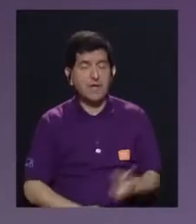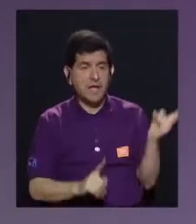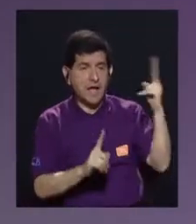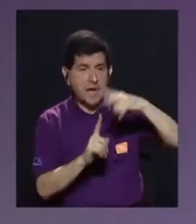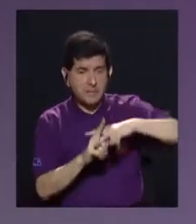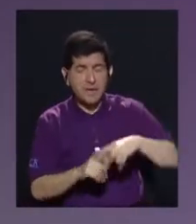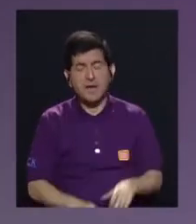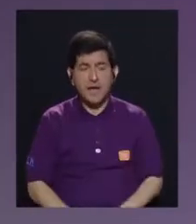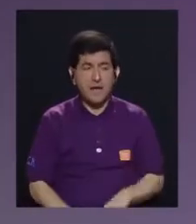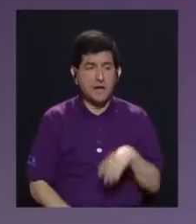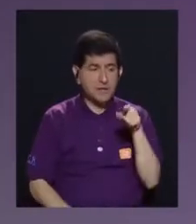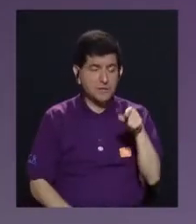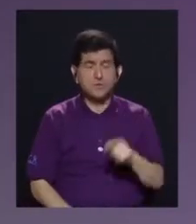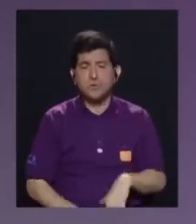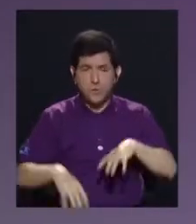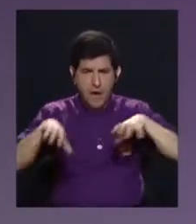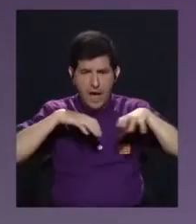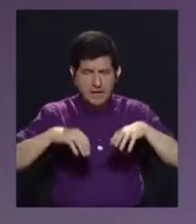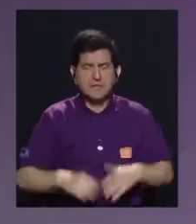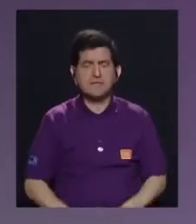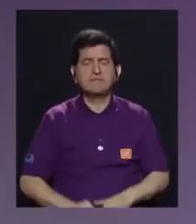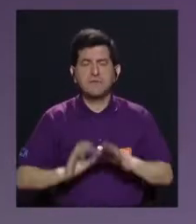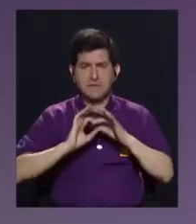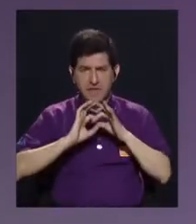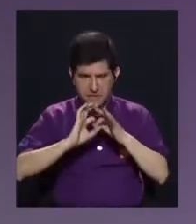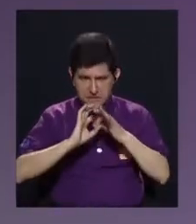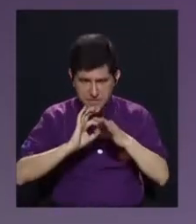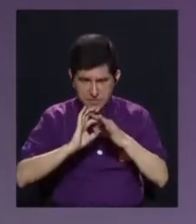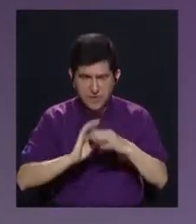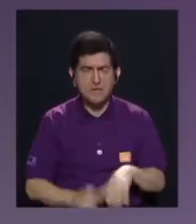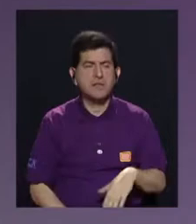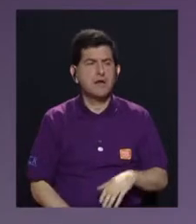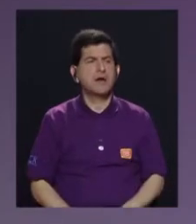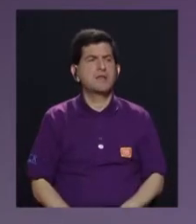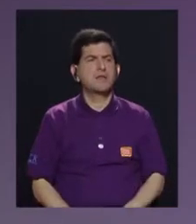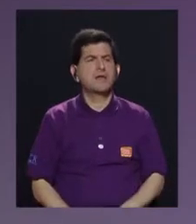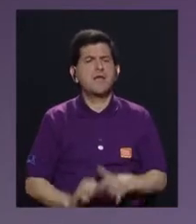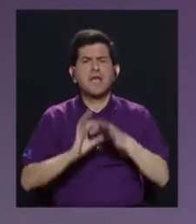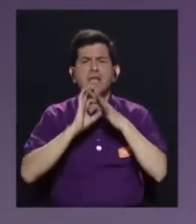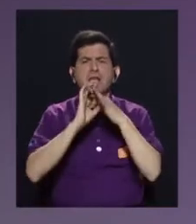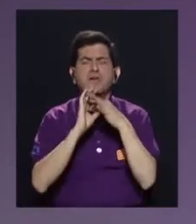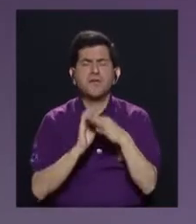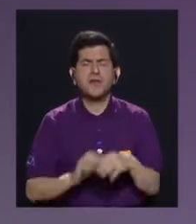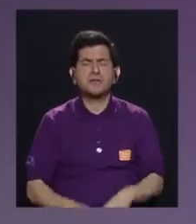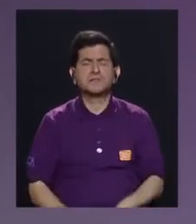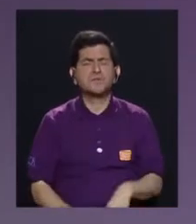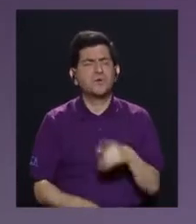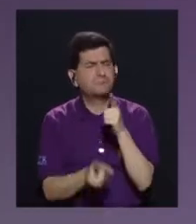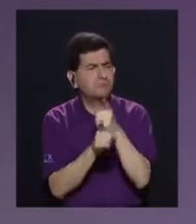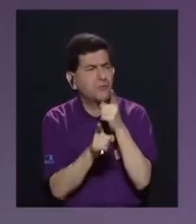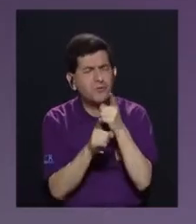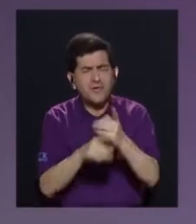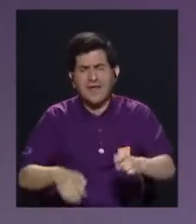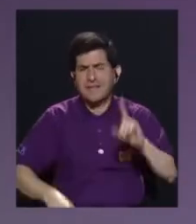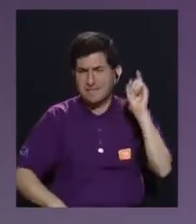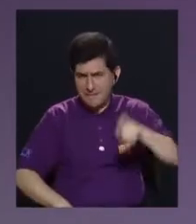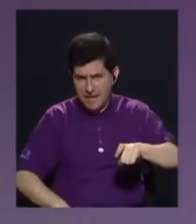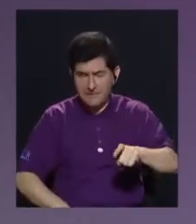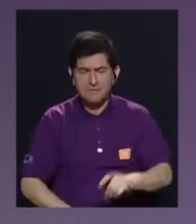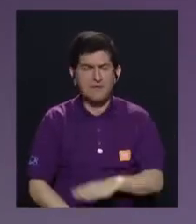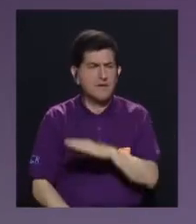de su vida sexual y que esperamos que hayan relaciones realmente esté mucho más armoniosas que hay casi que